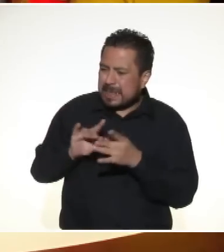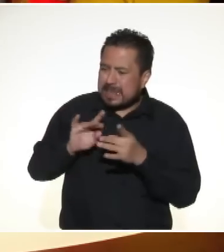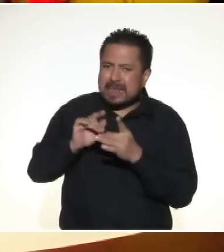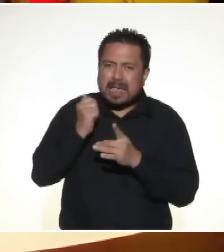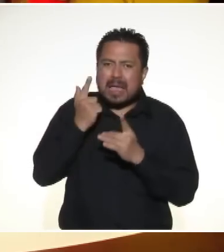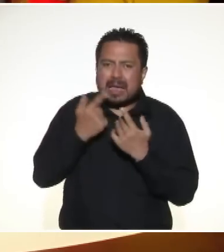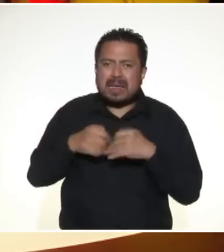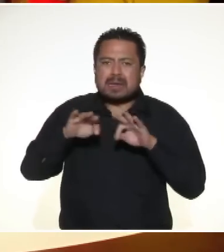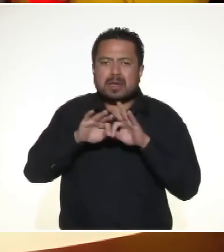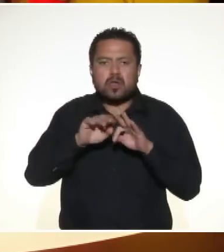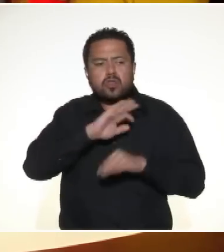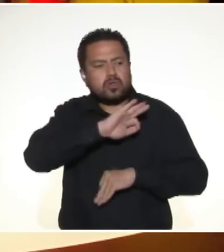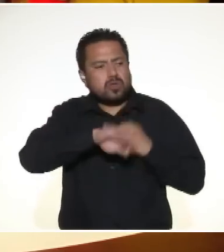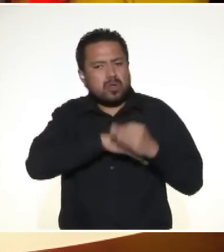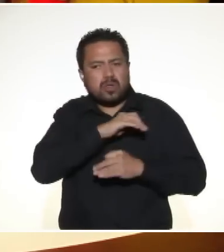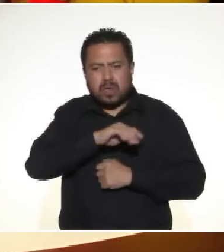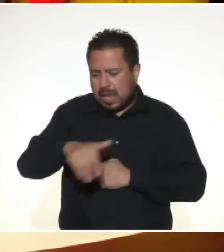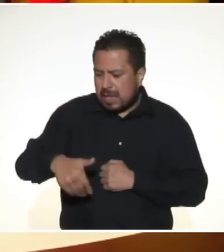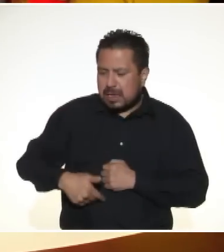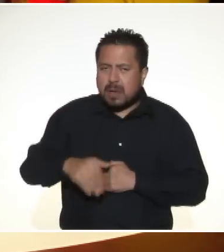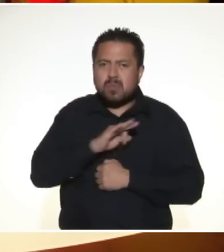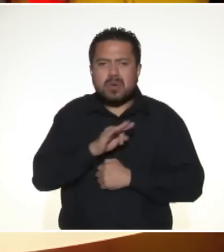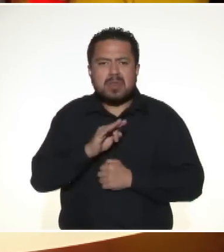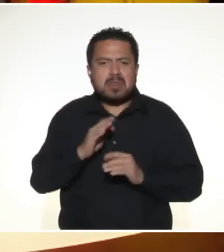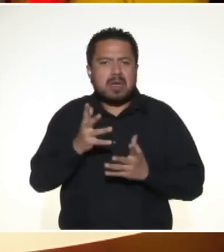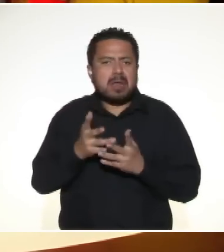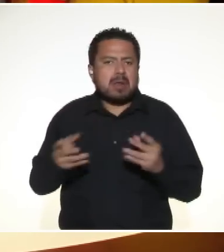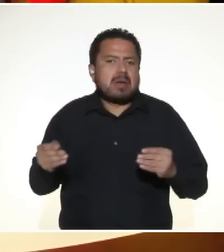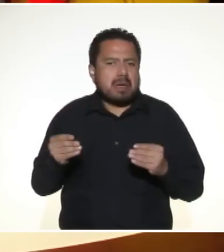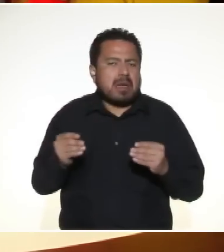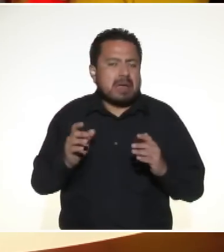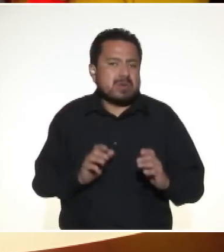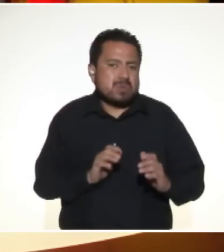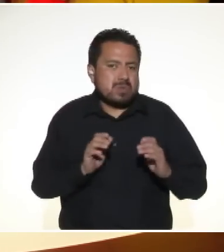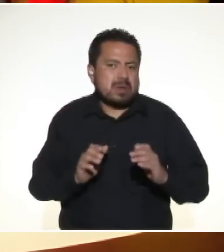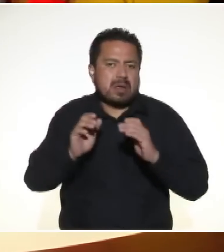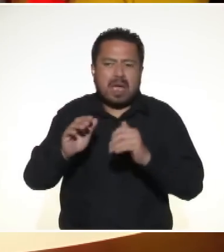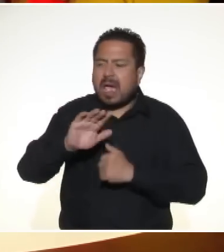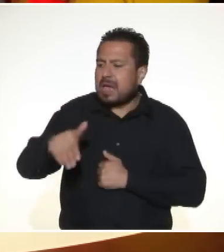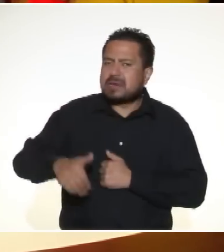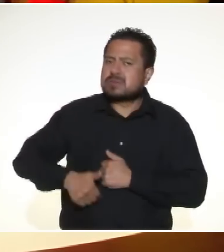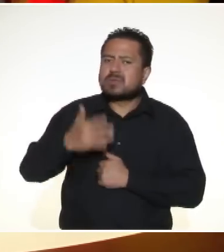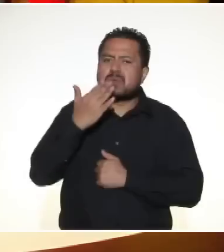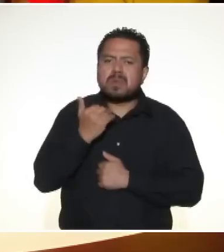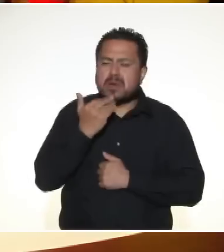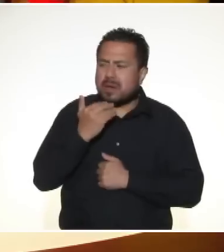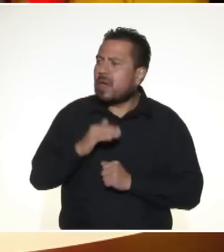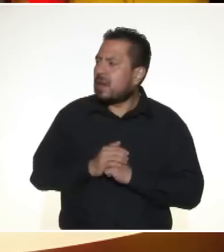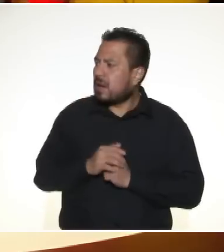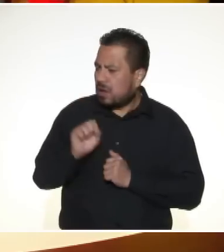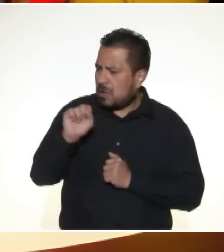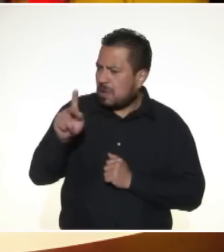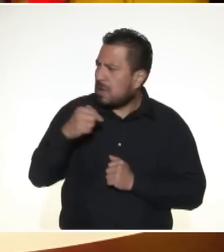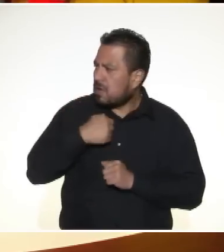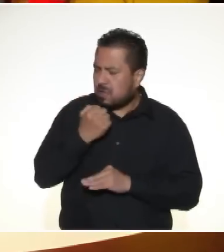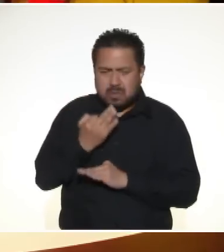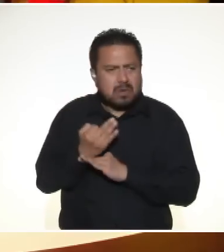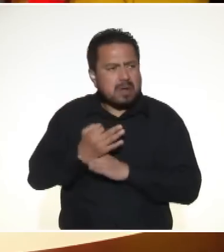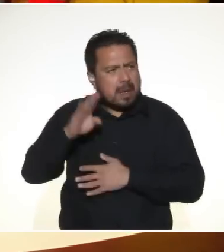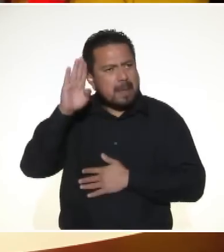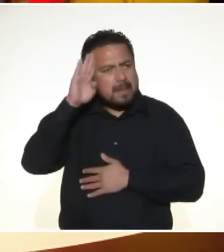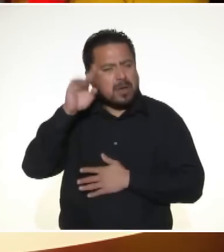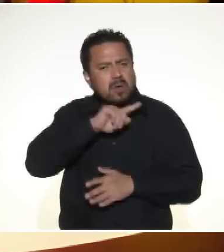Todos los accidentes son prevenibles. Es correcto. Los accidentes no existen. Ok, pero bueno, yo pensé ahorita, bueno, si yo